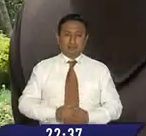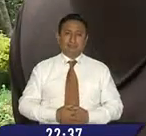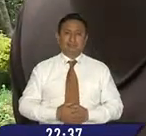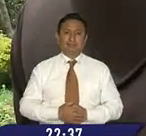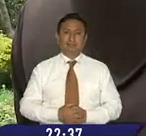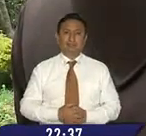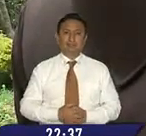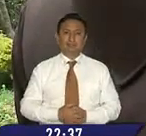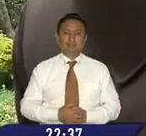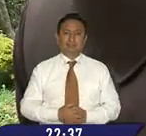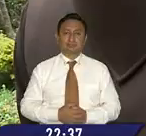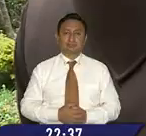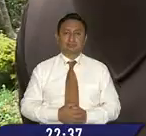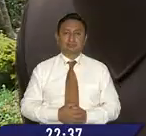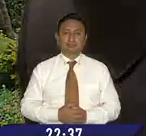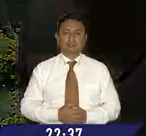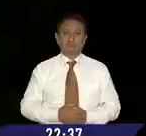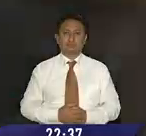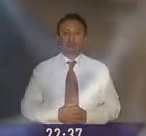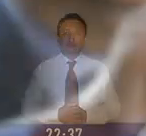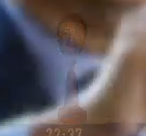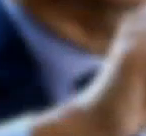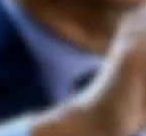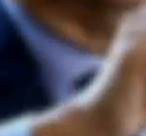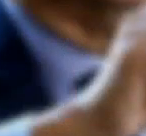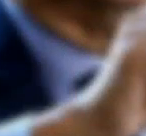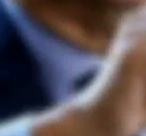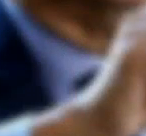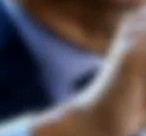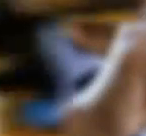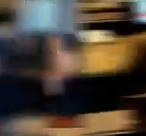Informó Javier Rosero.